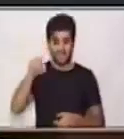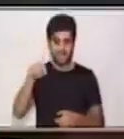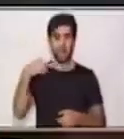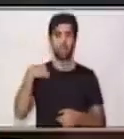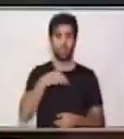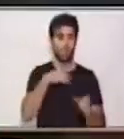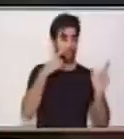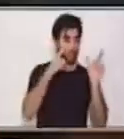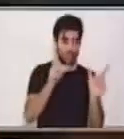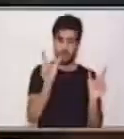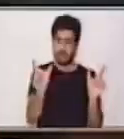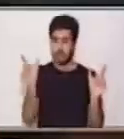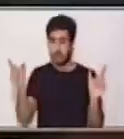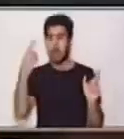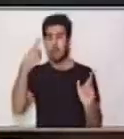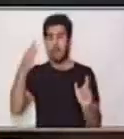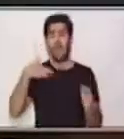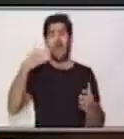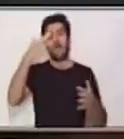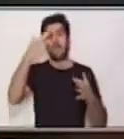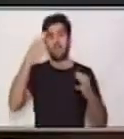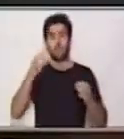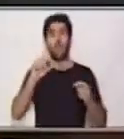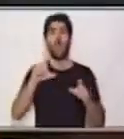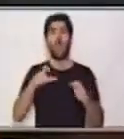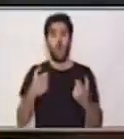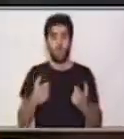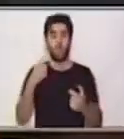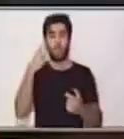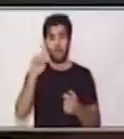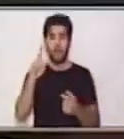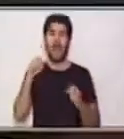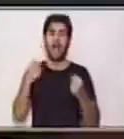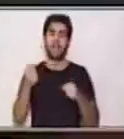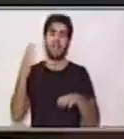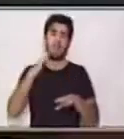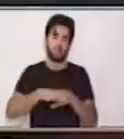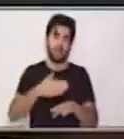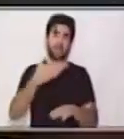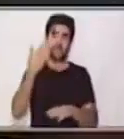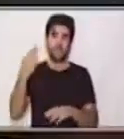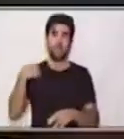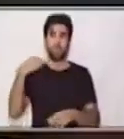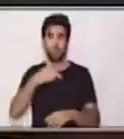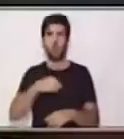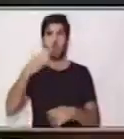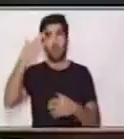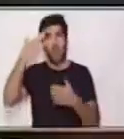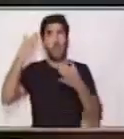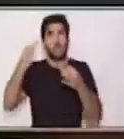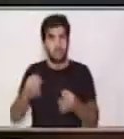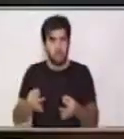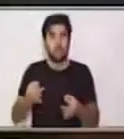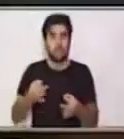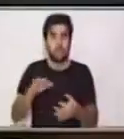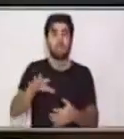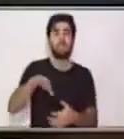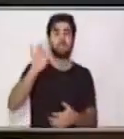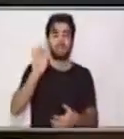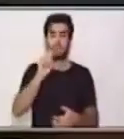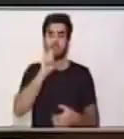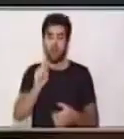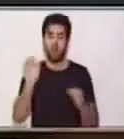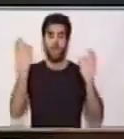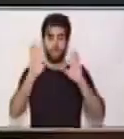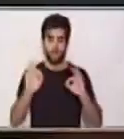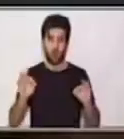sirve todo este trabajo de estadística, para facilitar la toma de decisiones y para mejorar en